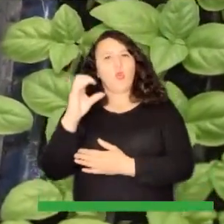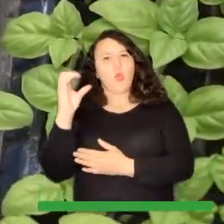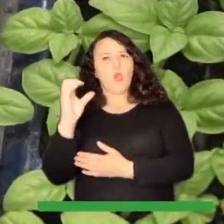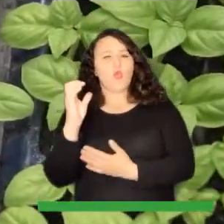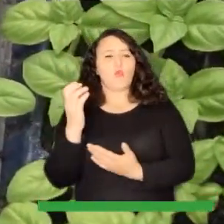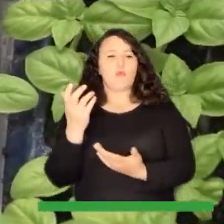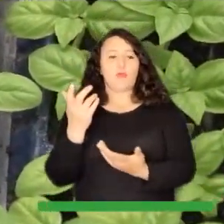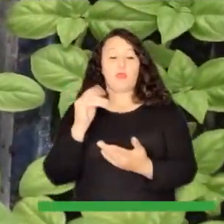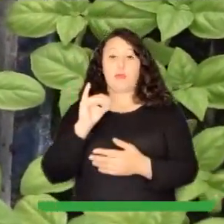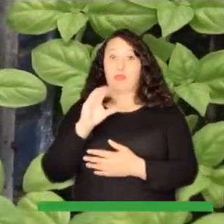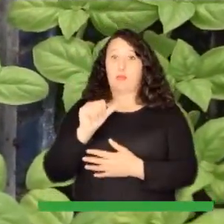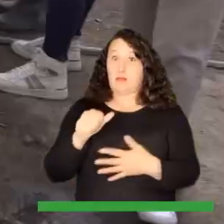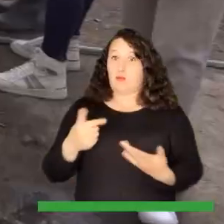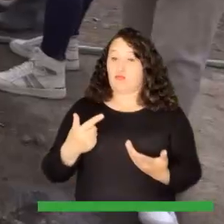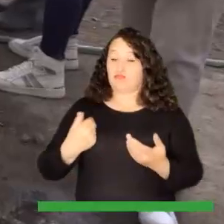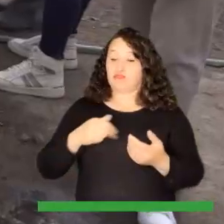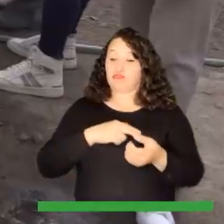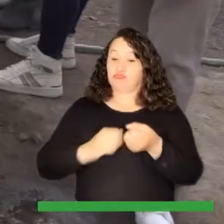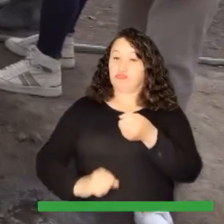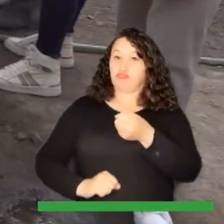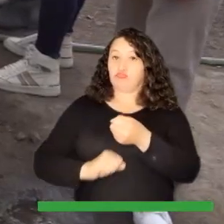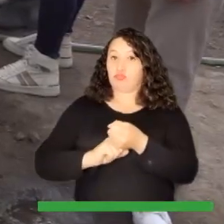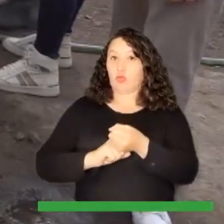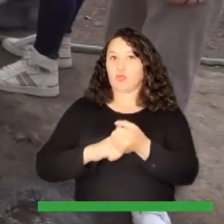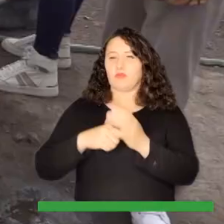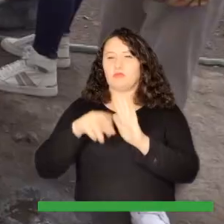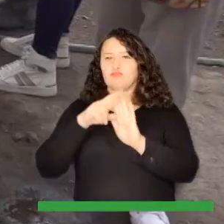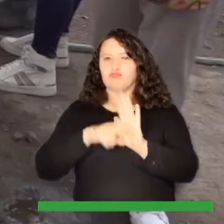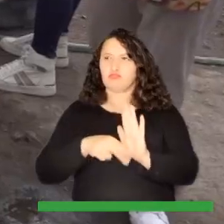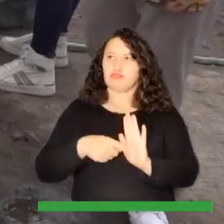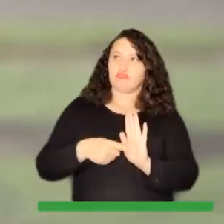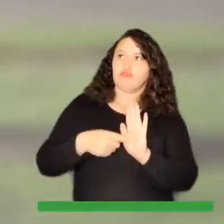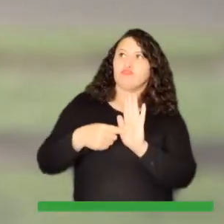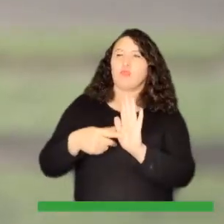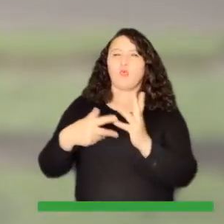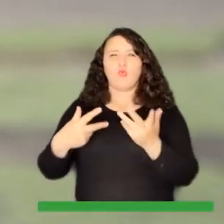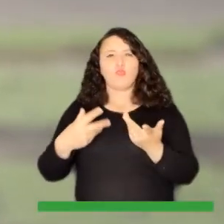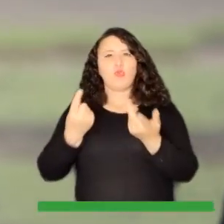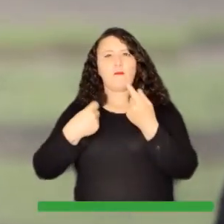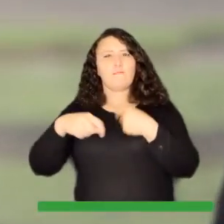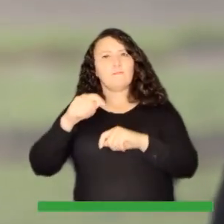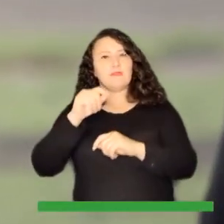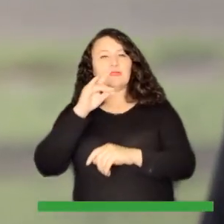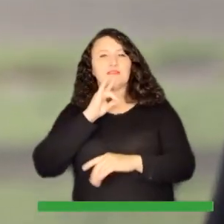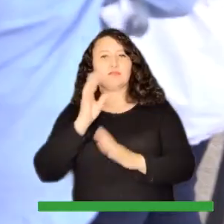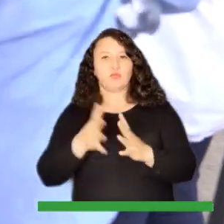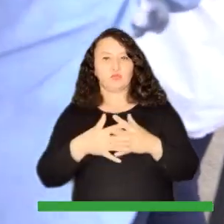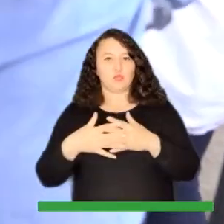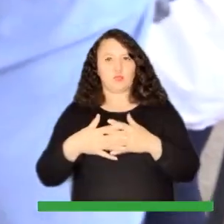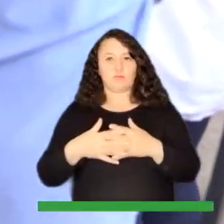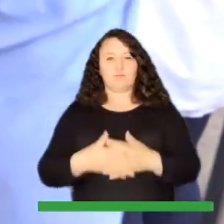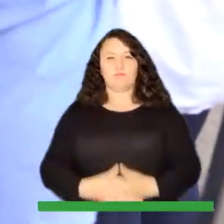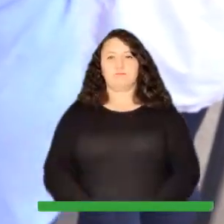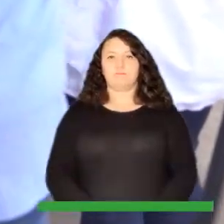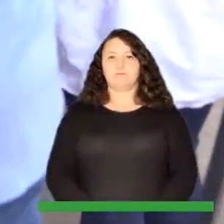y de parte de ICA hemos estado apoyando, presentando algunas regulaciones para exportar a Estados Unidos.